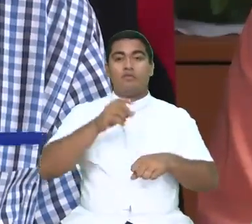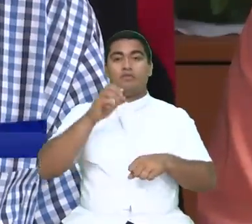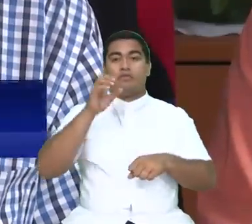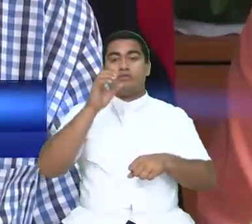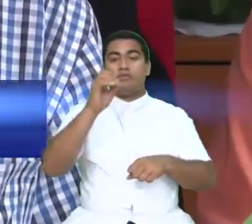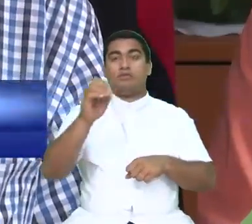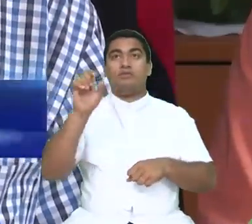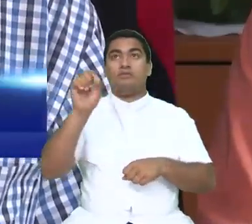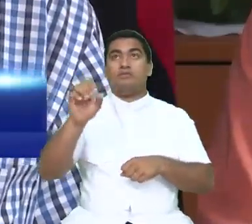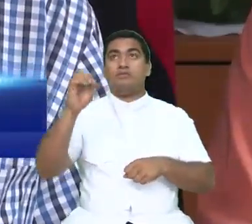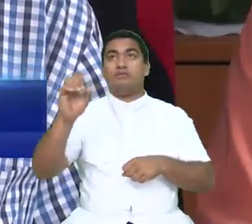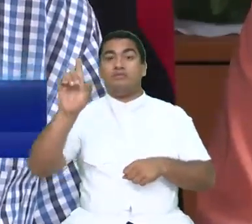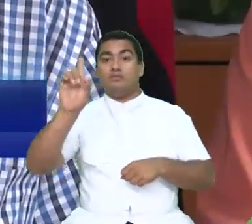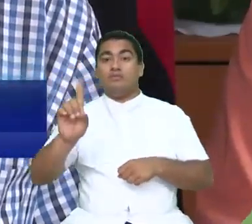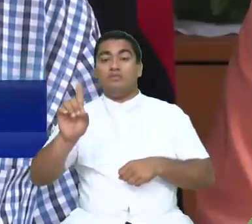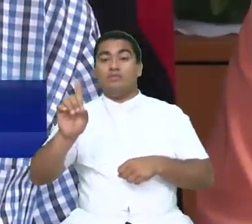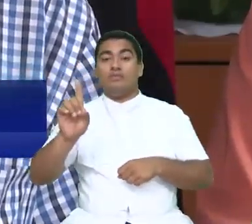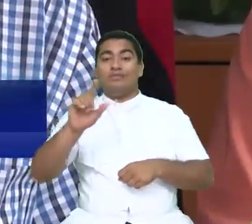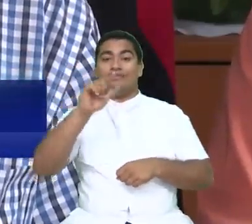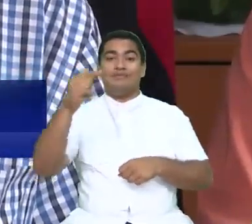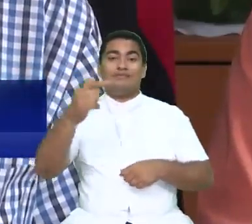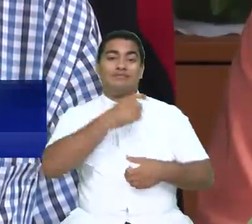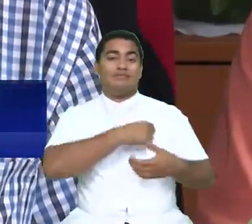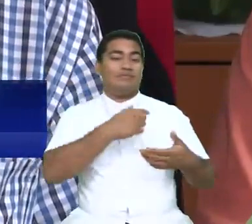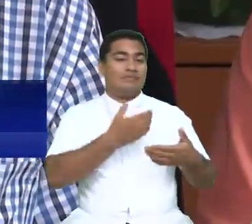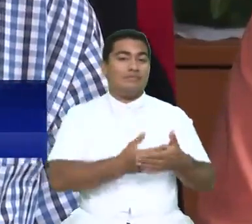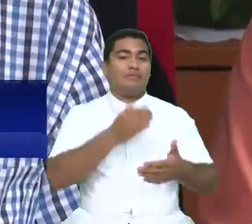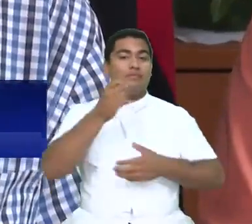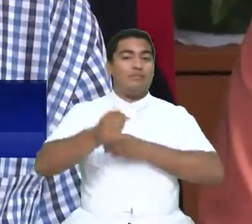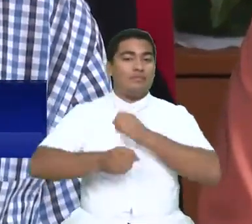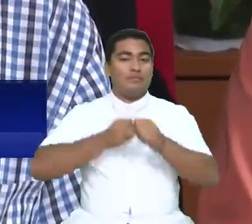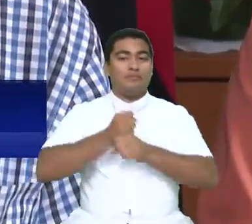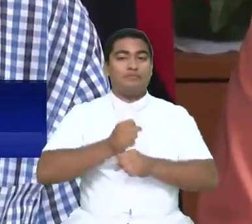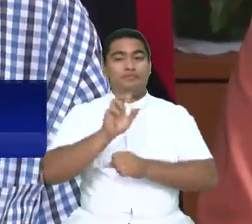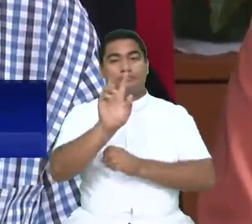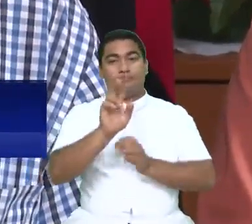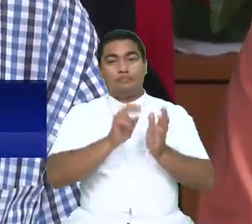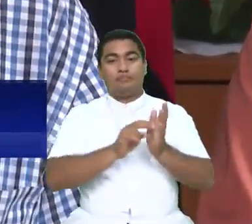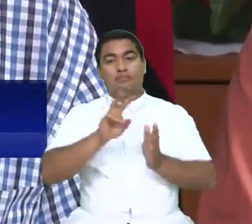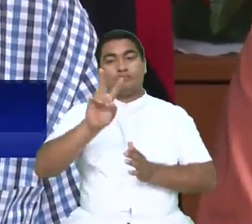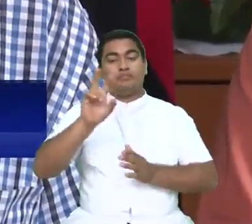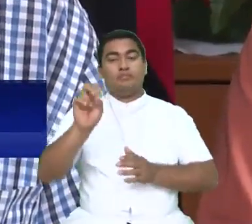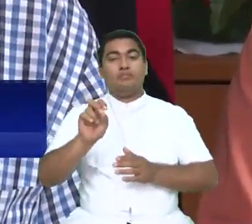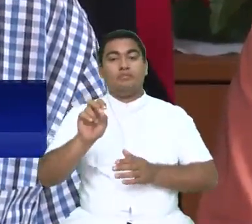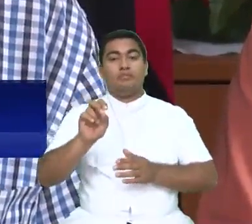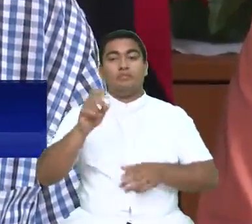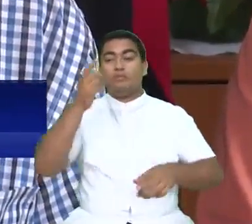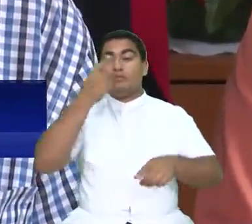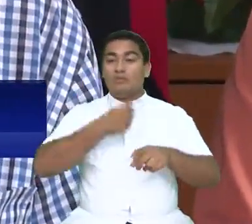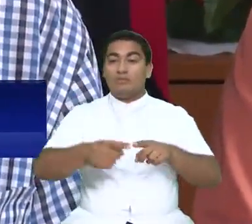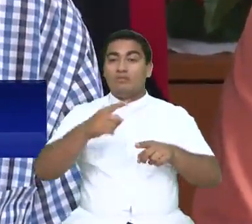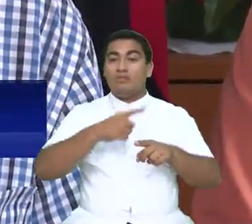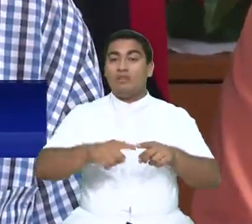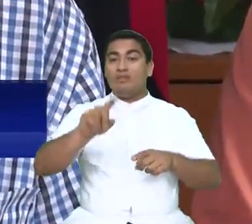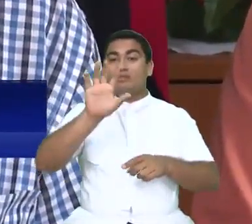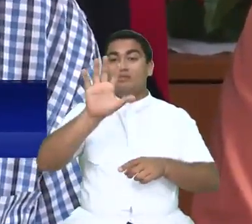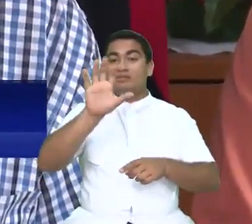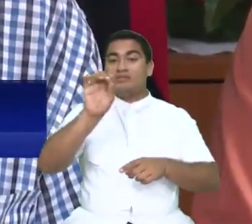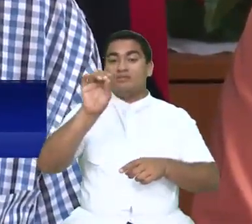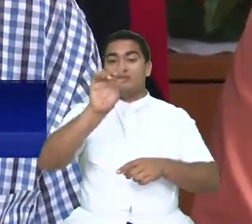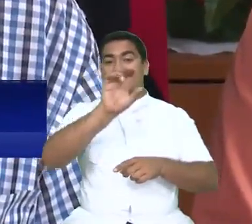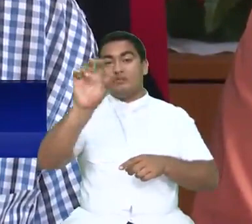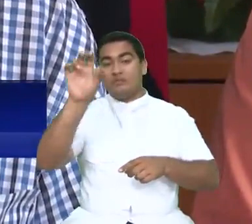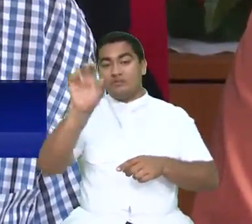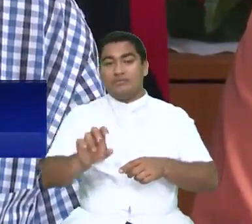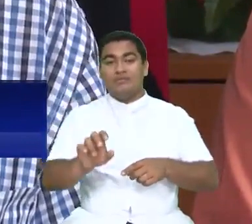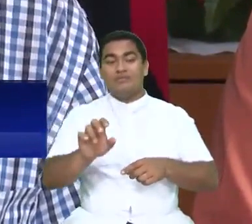0.01 horas del 7 de marzo del año 2020 el cobro de 50 pesos centroamericanos,